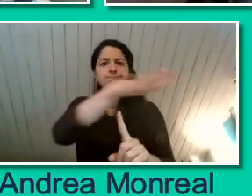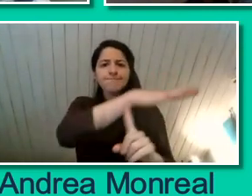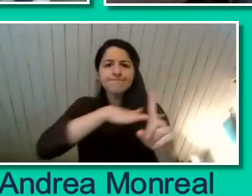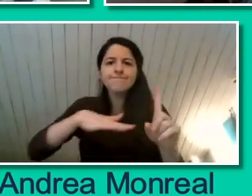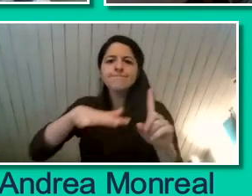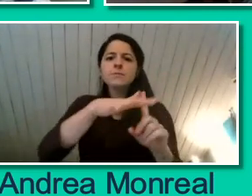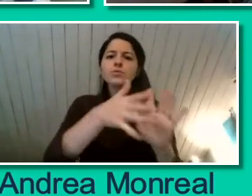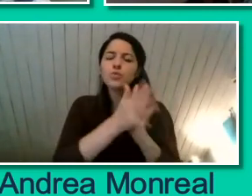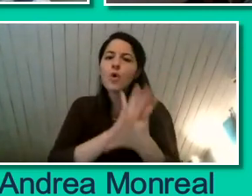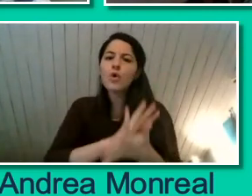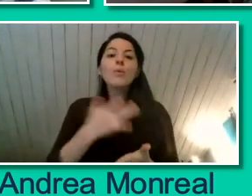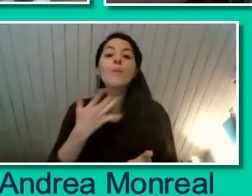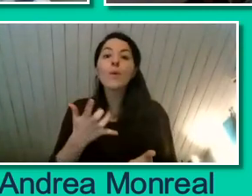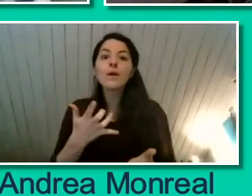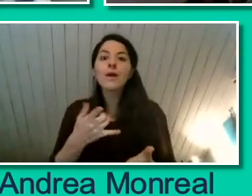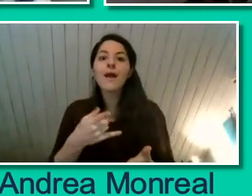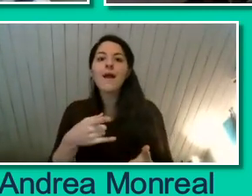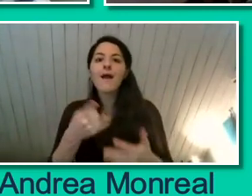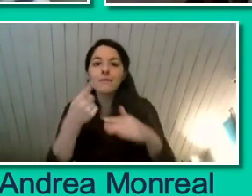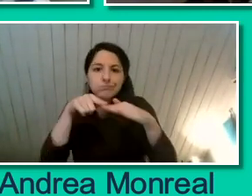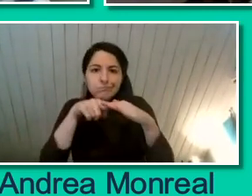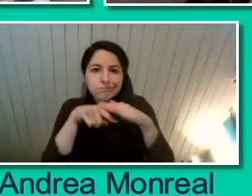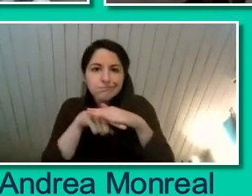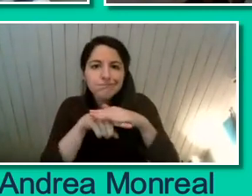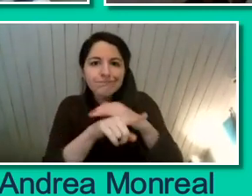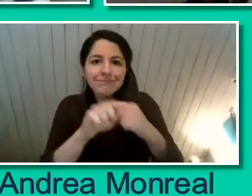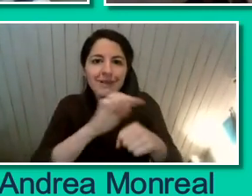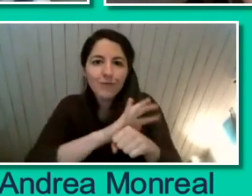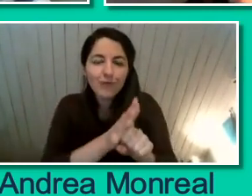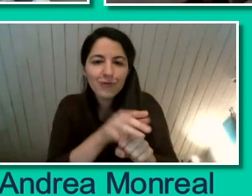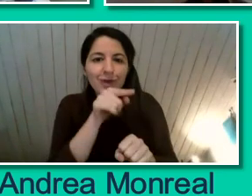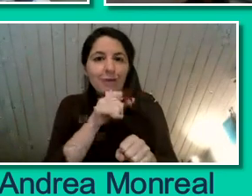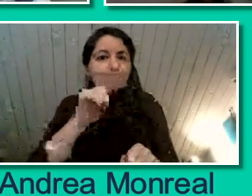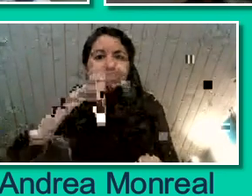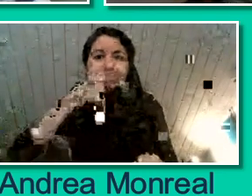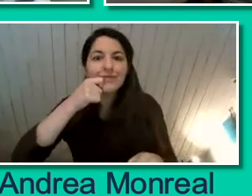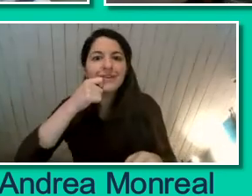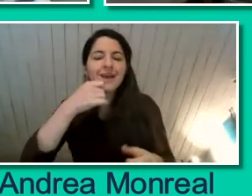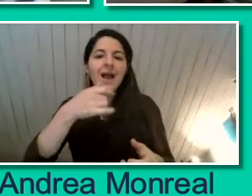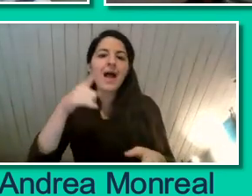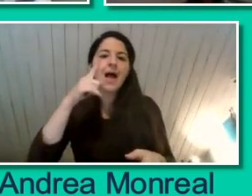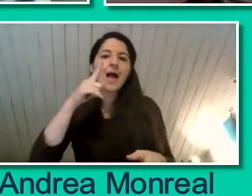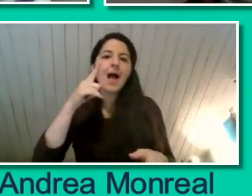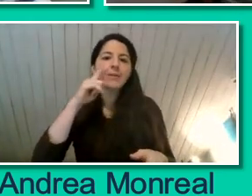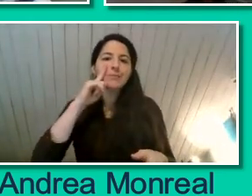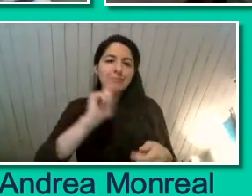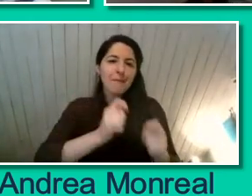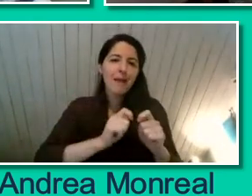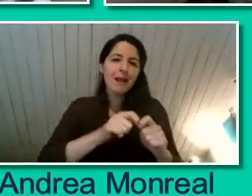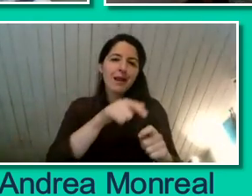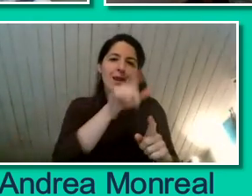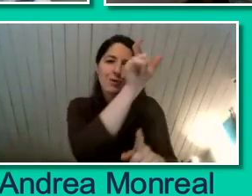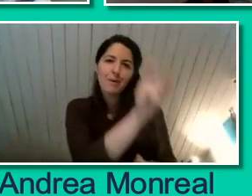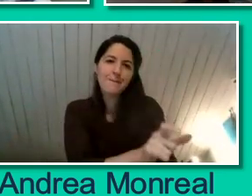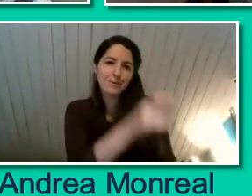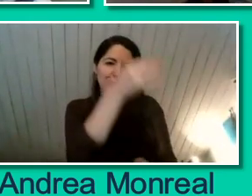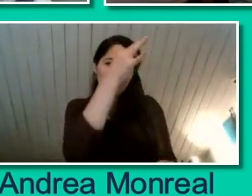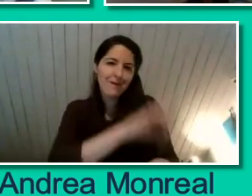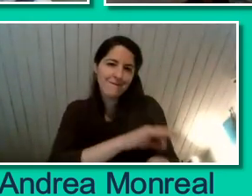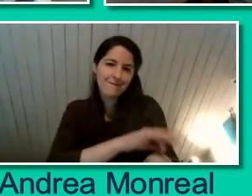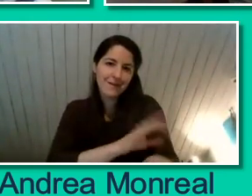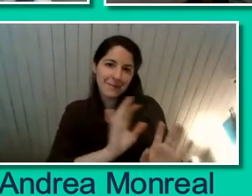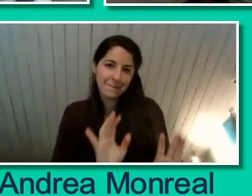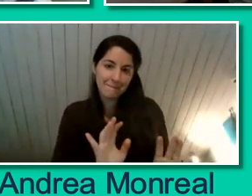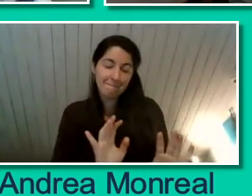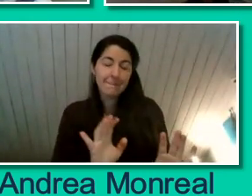del virus a esa familia o a esa casa significa poner en riesgo a esta persona. Ahora, hago la aclaración